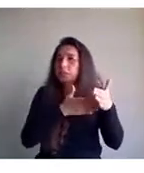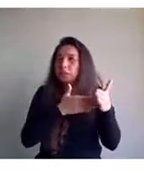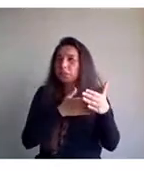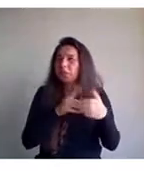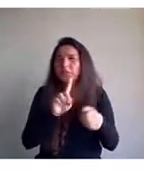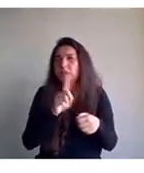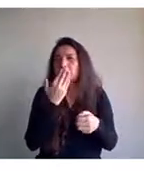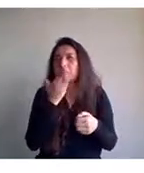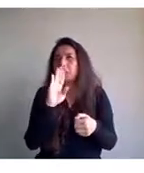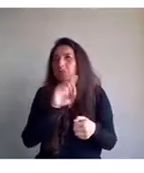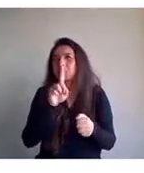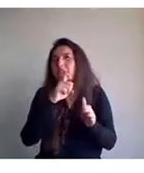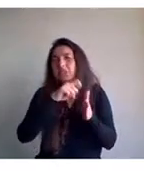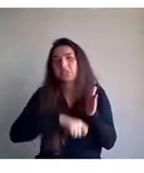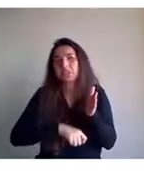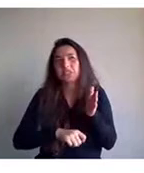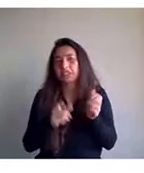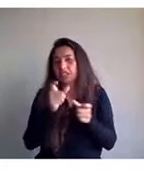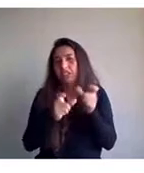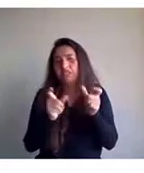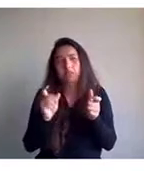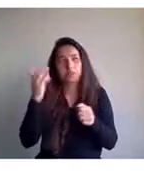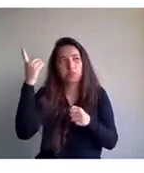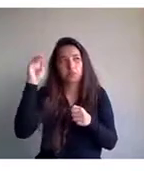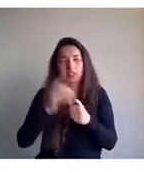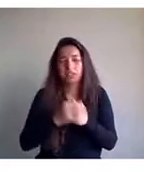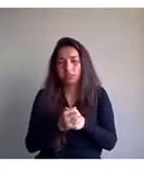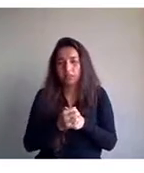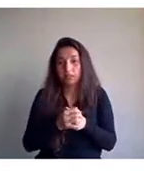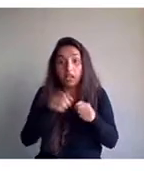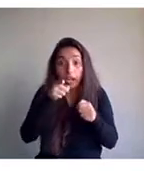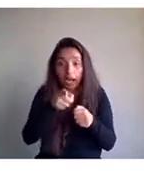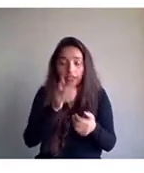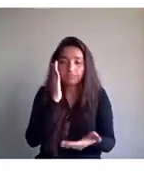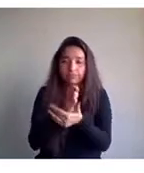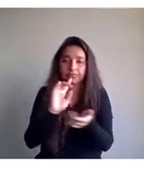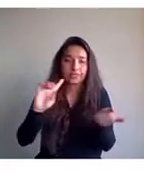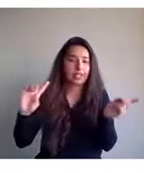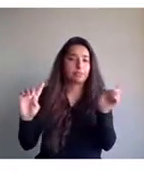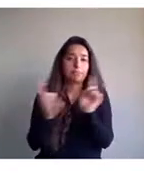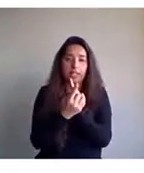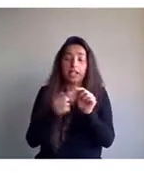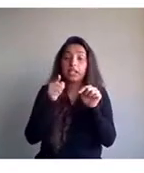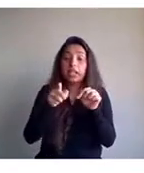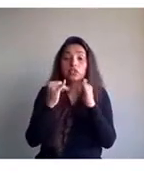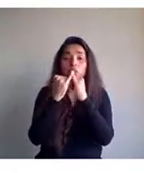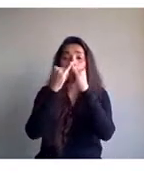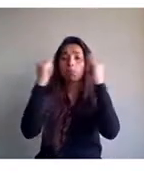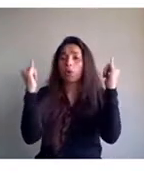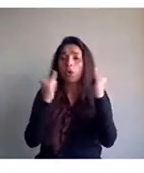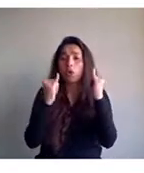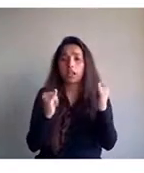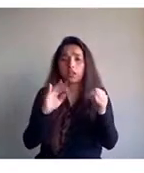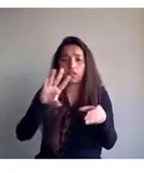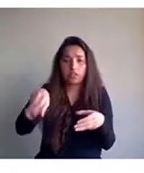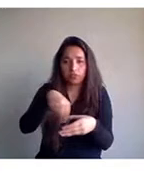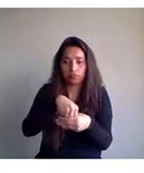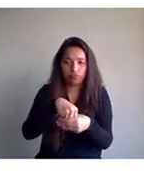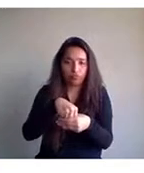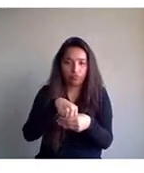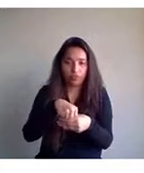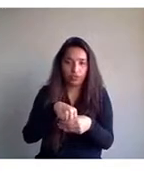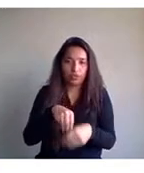salgan bien ese es el modelo de inclusión estoy seguro que lo van a discutir porque esa fue la inspiración además de este proyecto